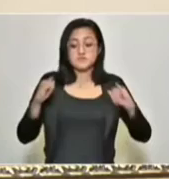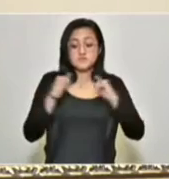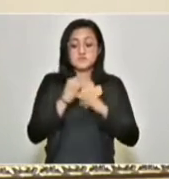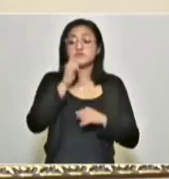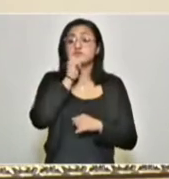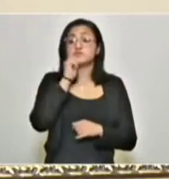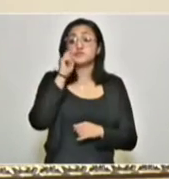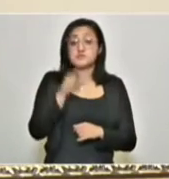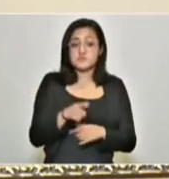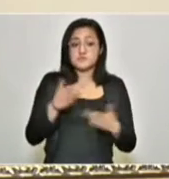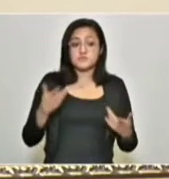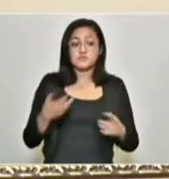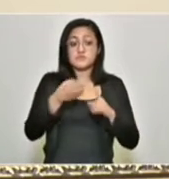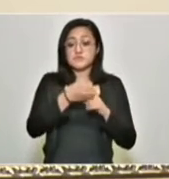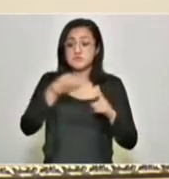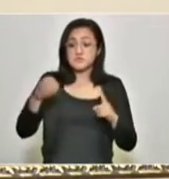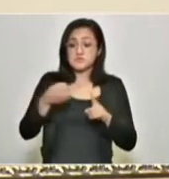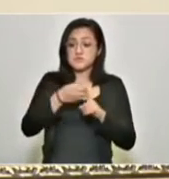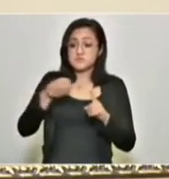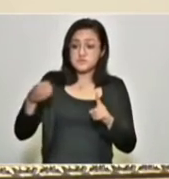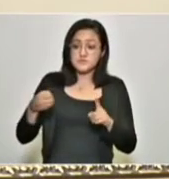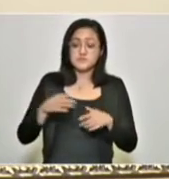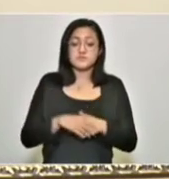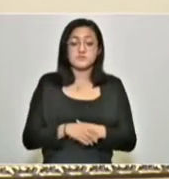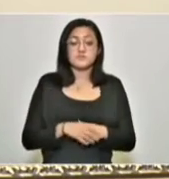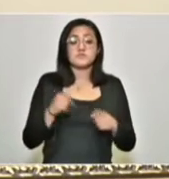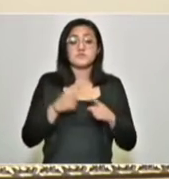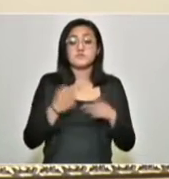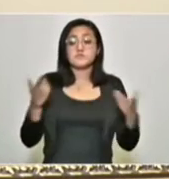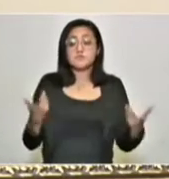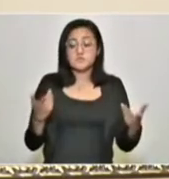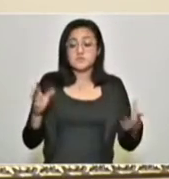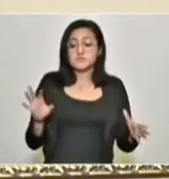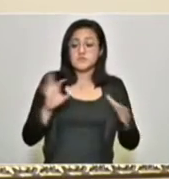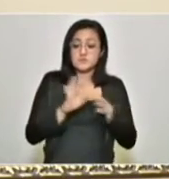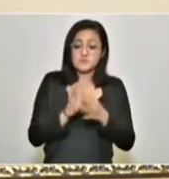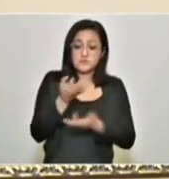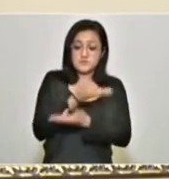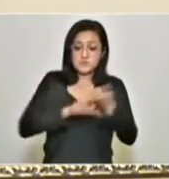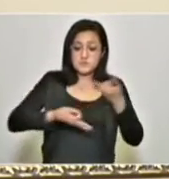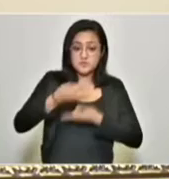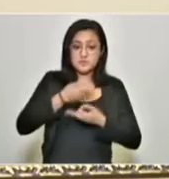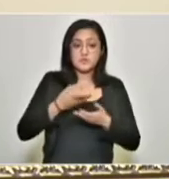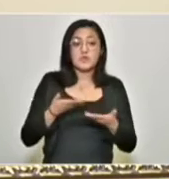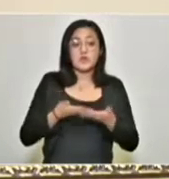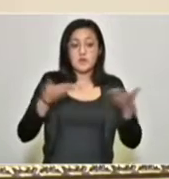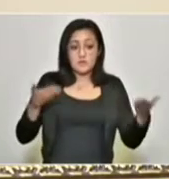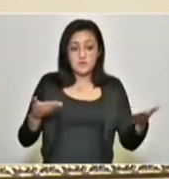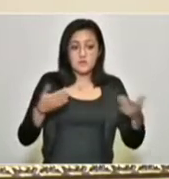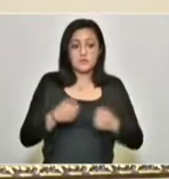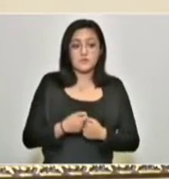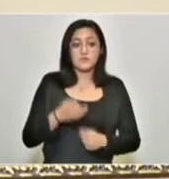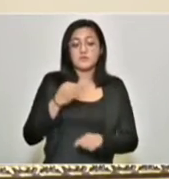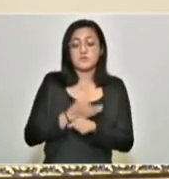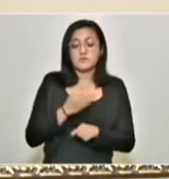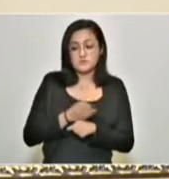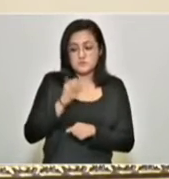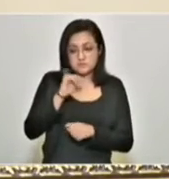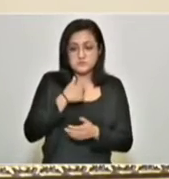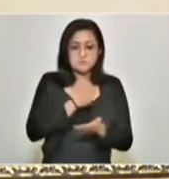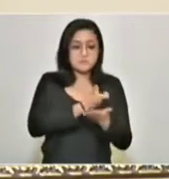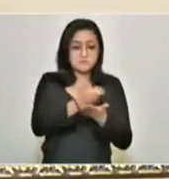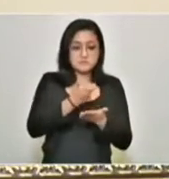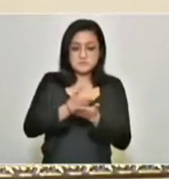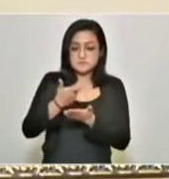instituciones, organizaciones que se han conformado recientemente funcionan, se les ha dotado de